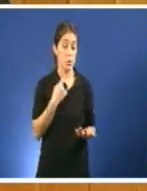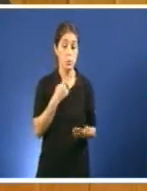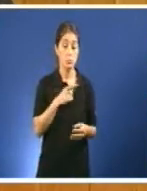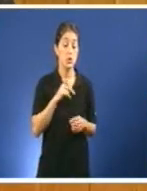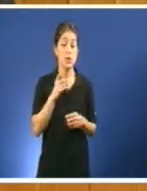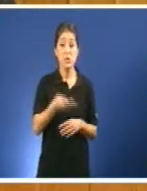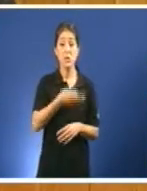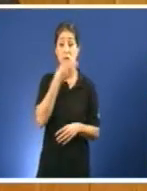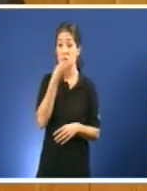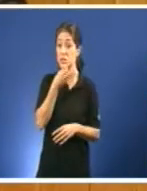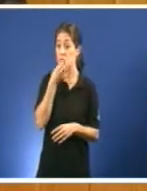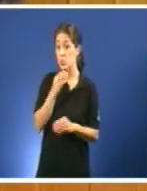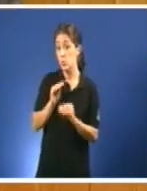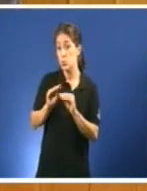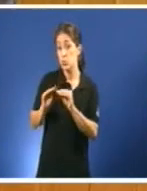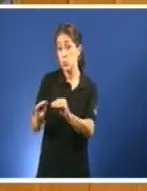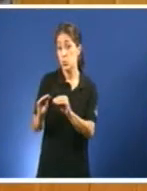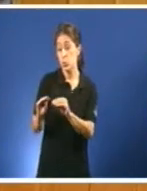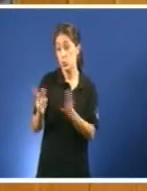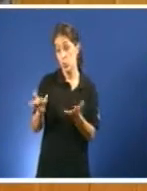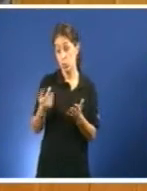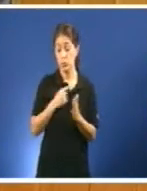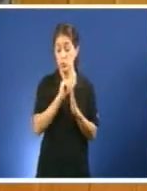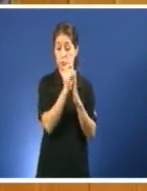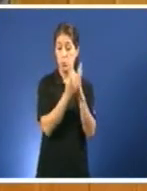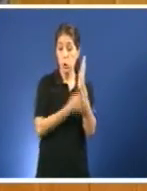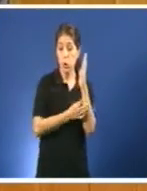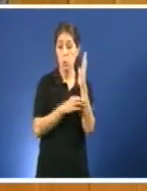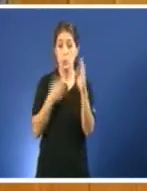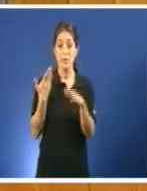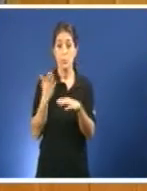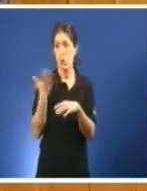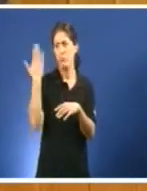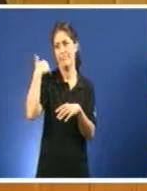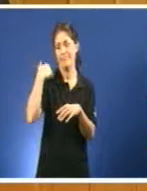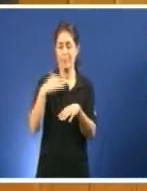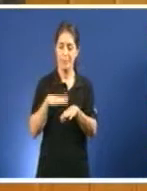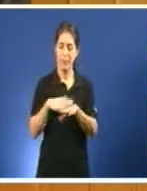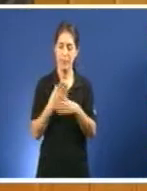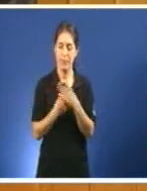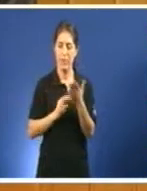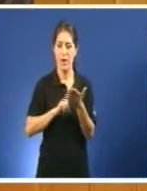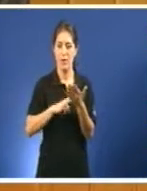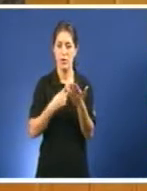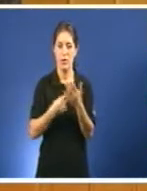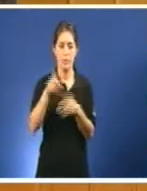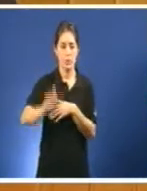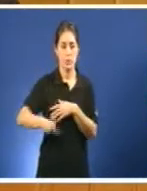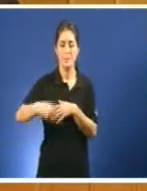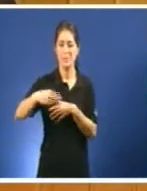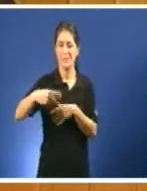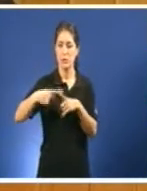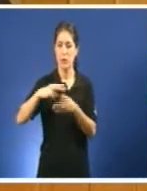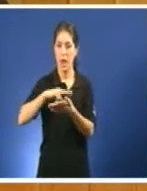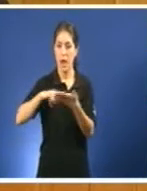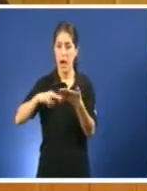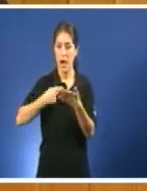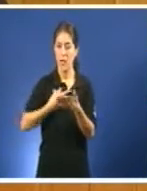presentación que fixo no seu momento destes orzamentos o señor Feijóo, estes non son os orzamentos